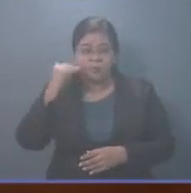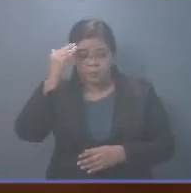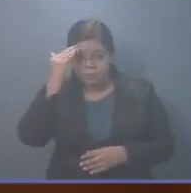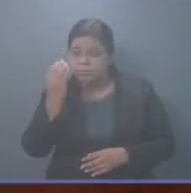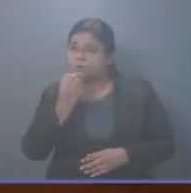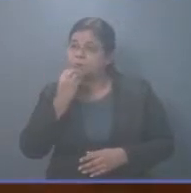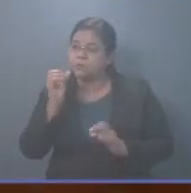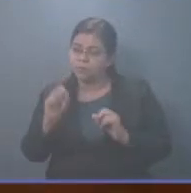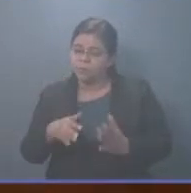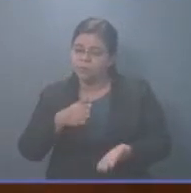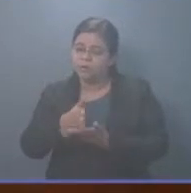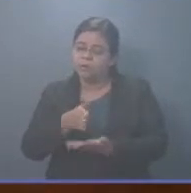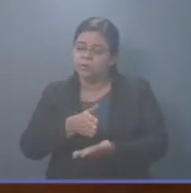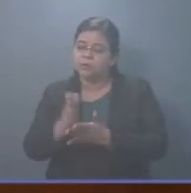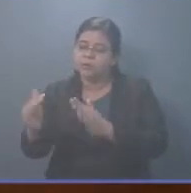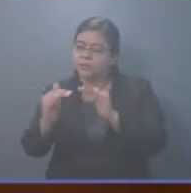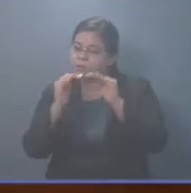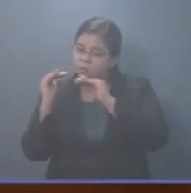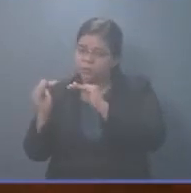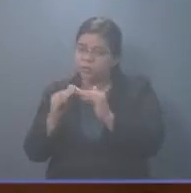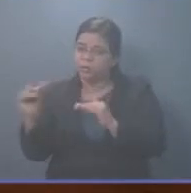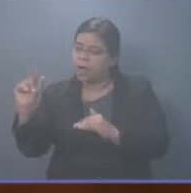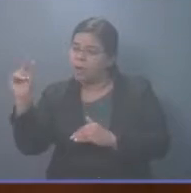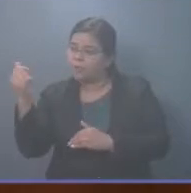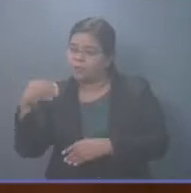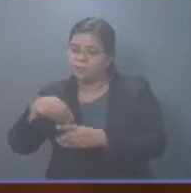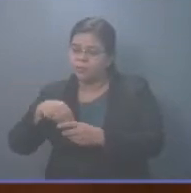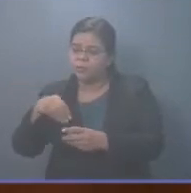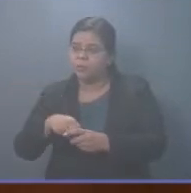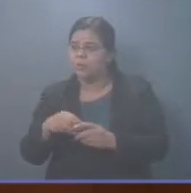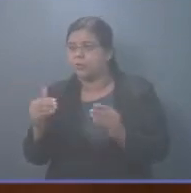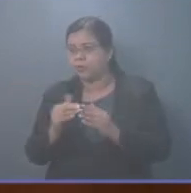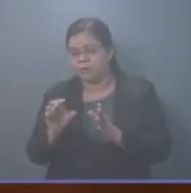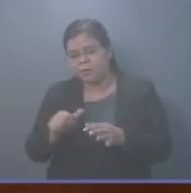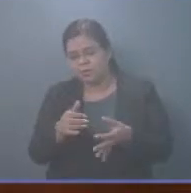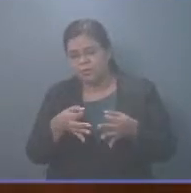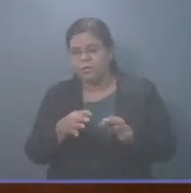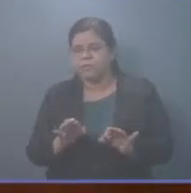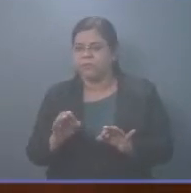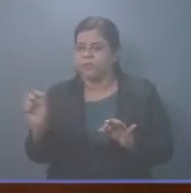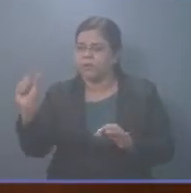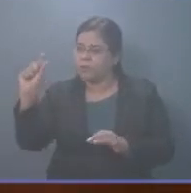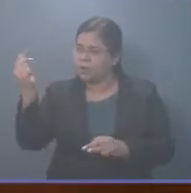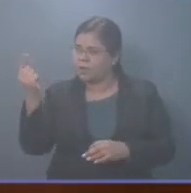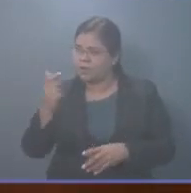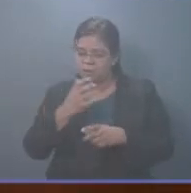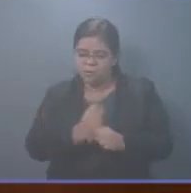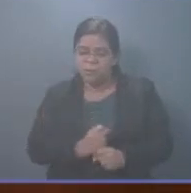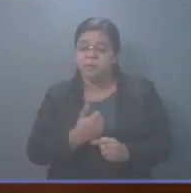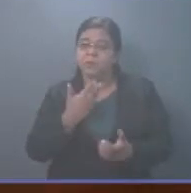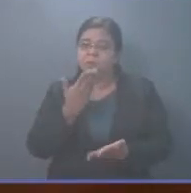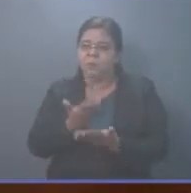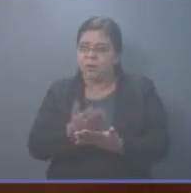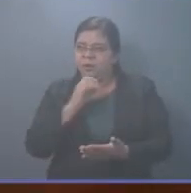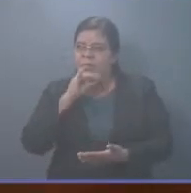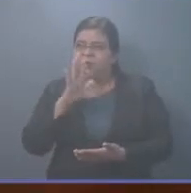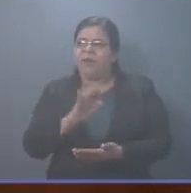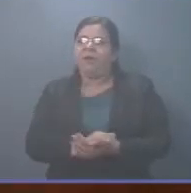mayores tengan acceso en igualdad de condiciones a préstamos bancarios y otras modalidades de crédito y seguros. La redacción propuesta dice